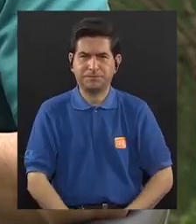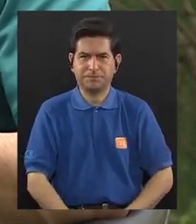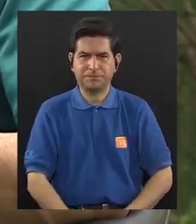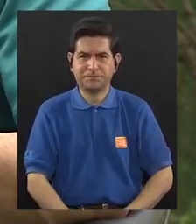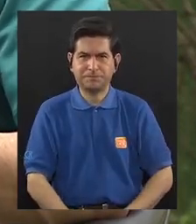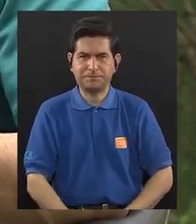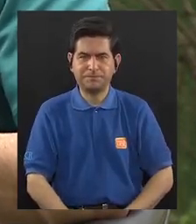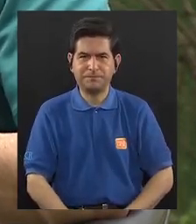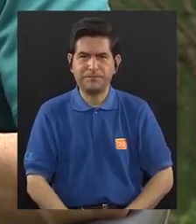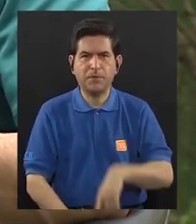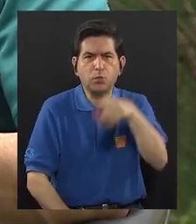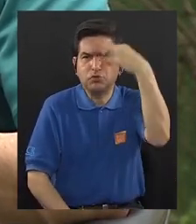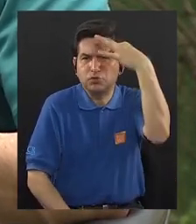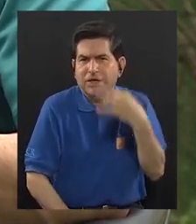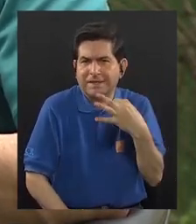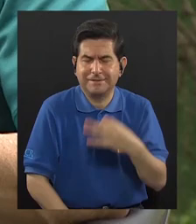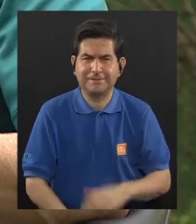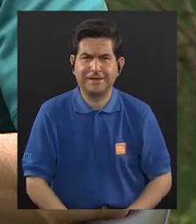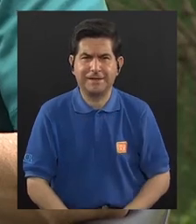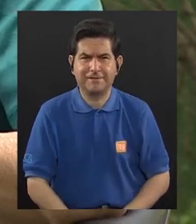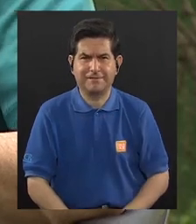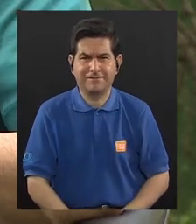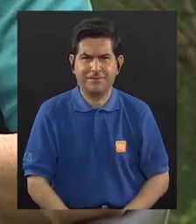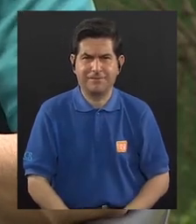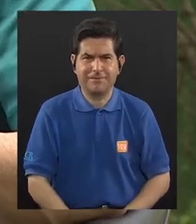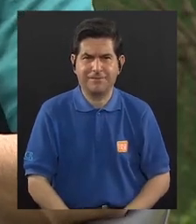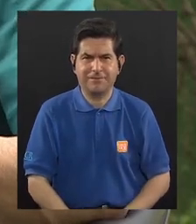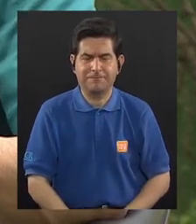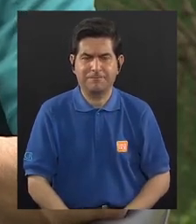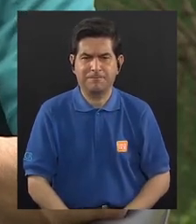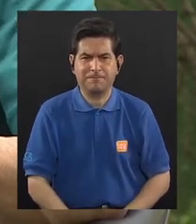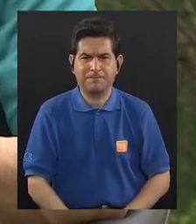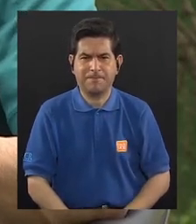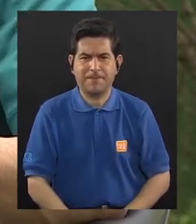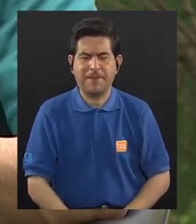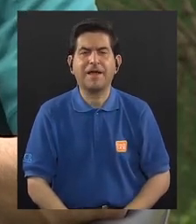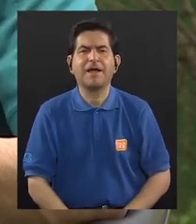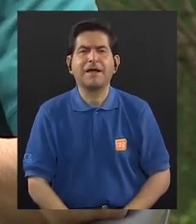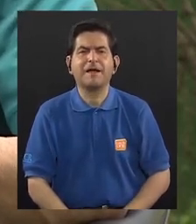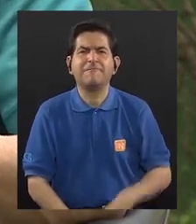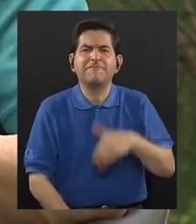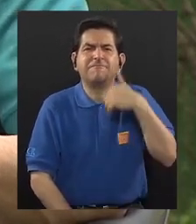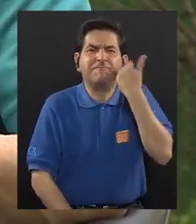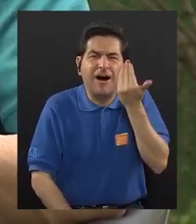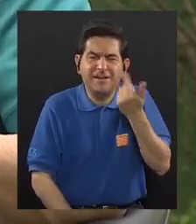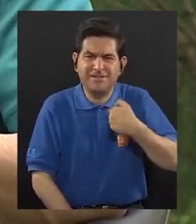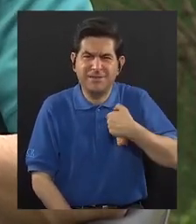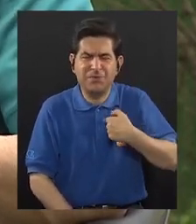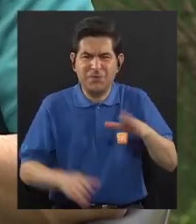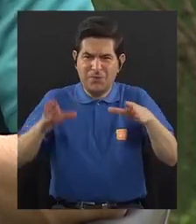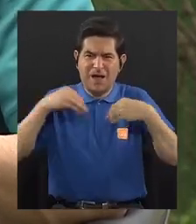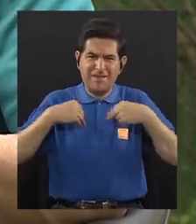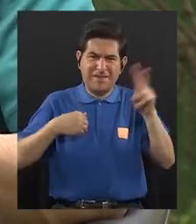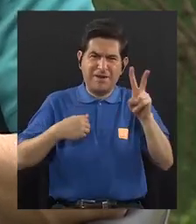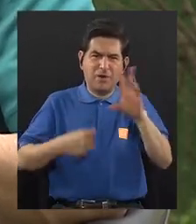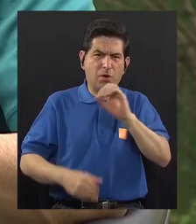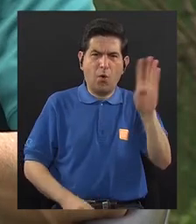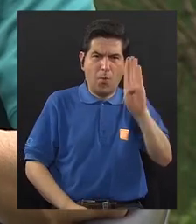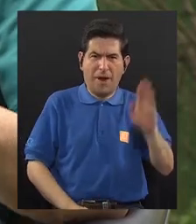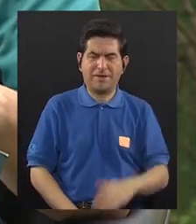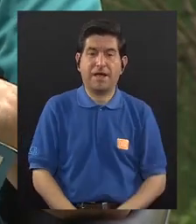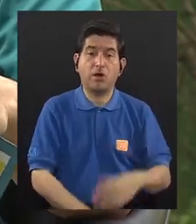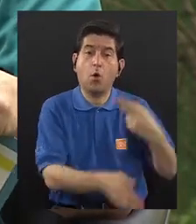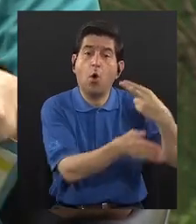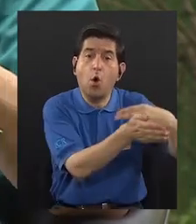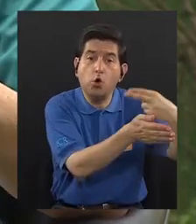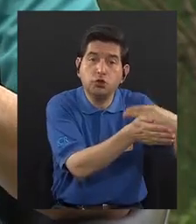así a su criterio donde a dónde hay más fans a dónde a ver dónde es más fácil adquirir un virus una bacteria si